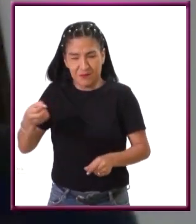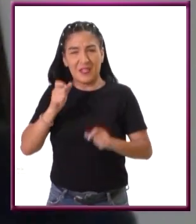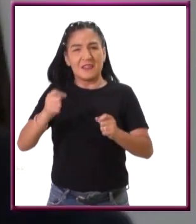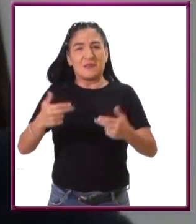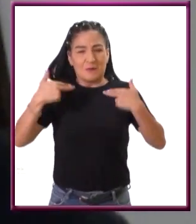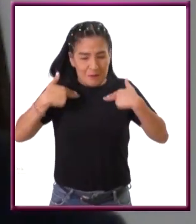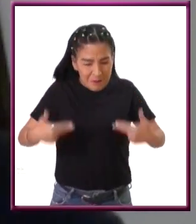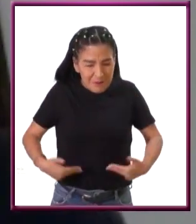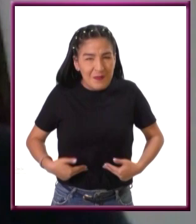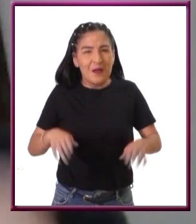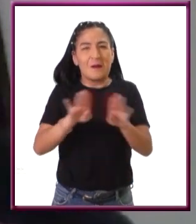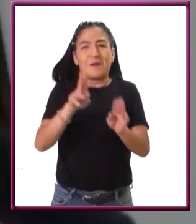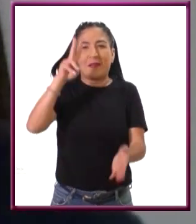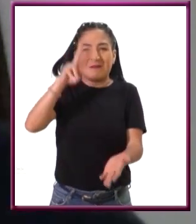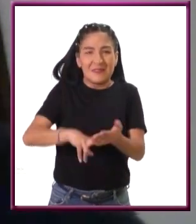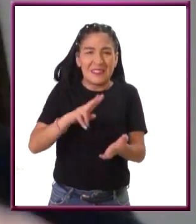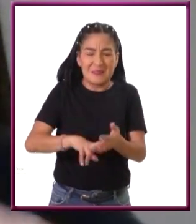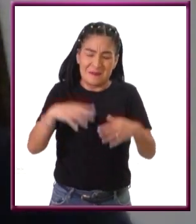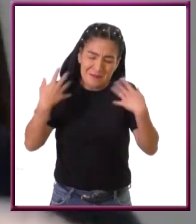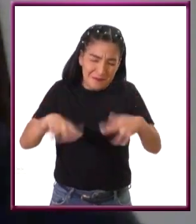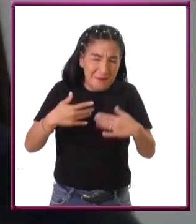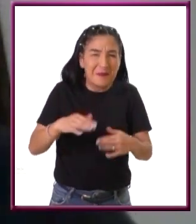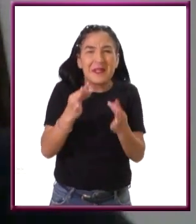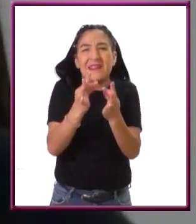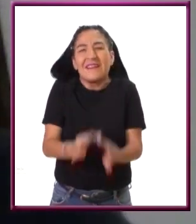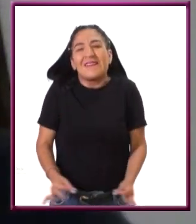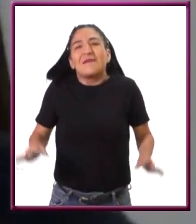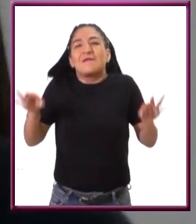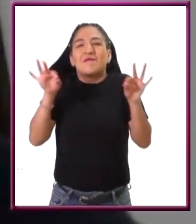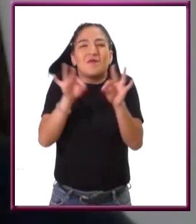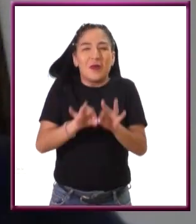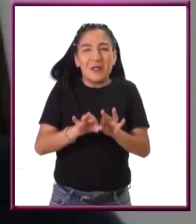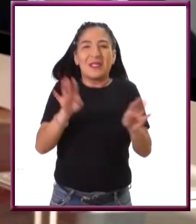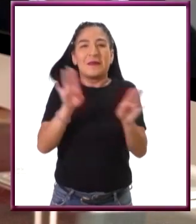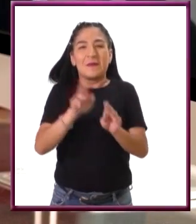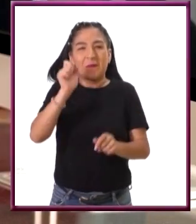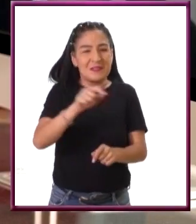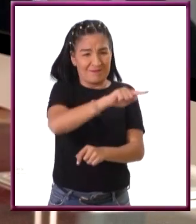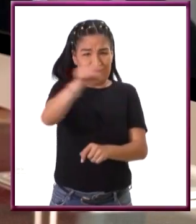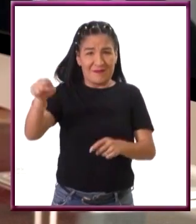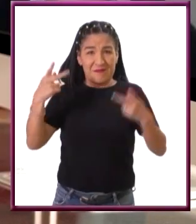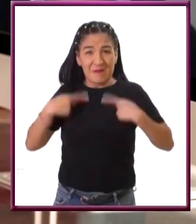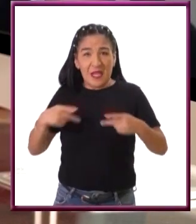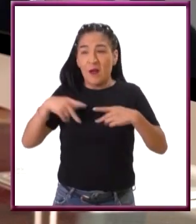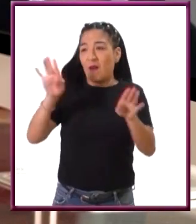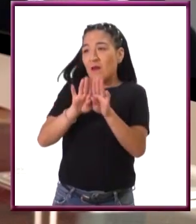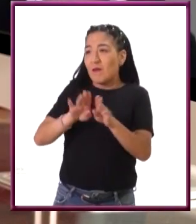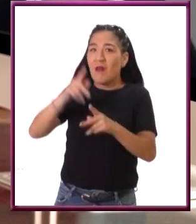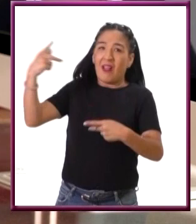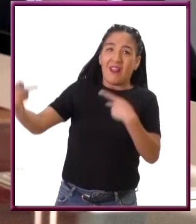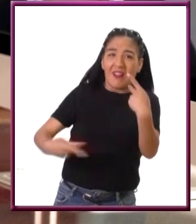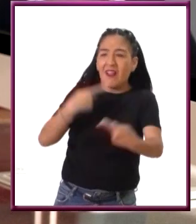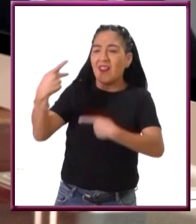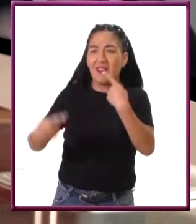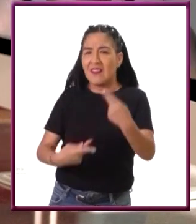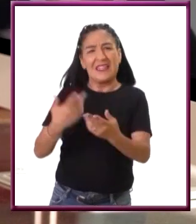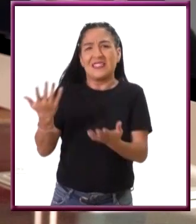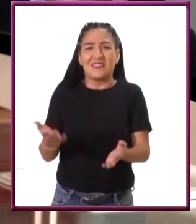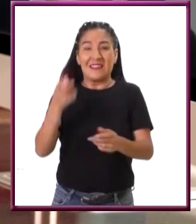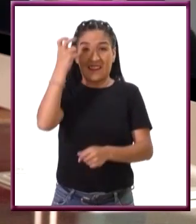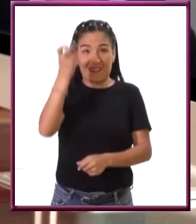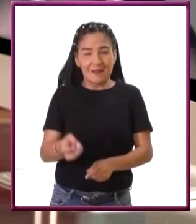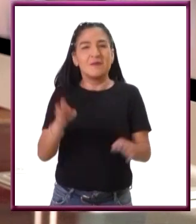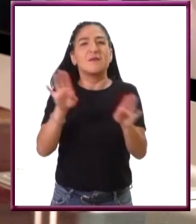dignidad humana, con un valor incondicional que nadie puede cuestionar, y